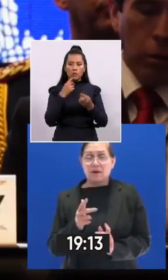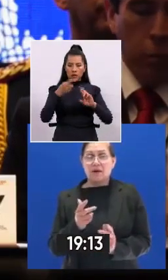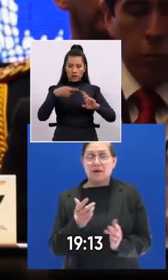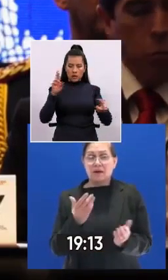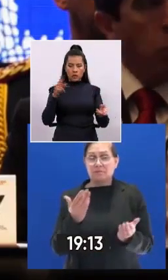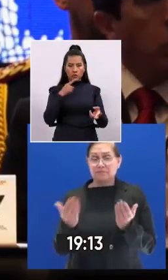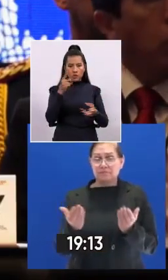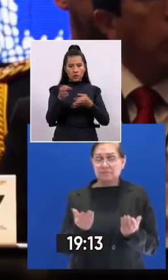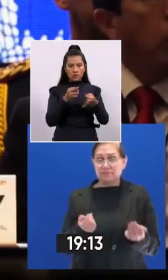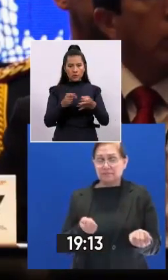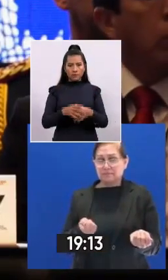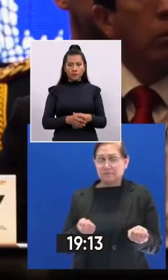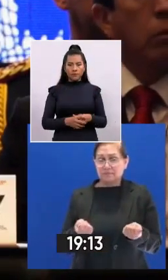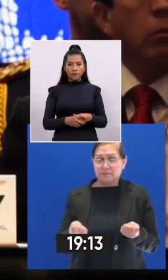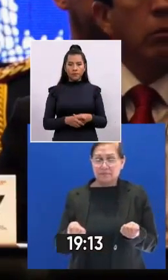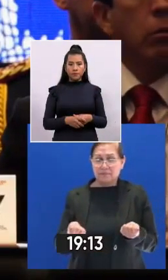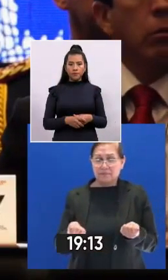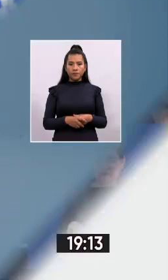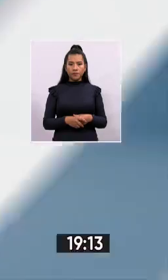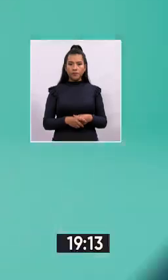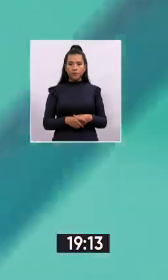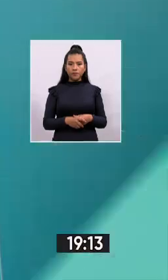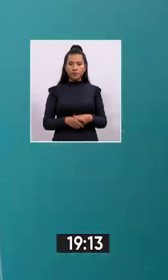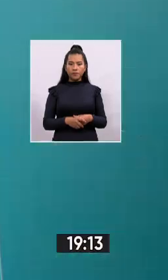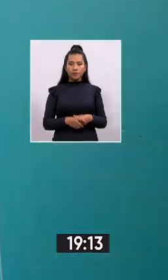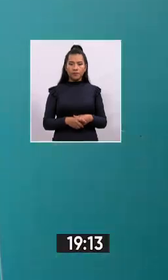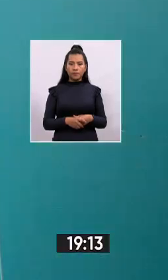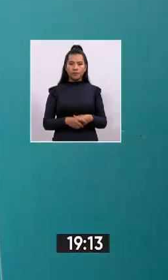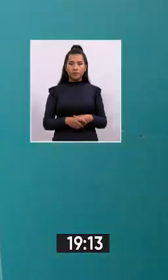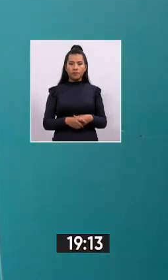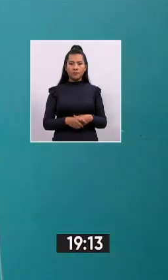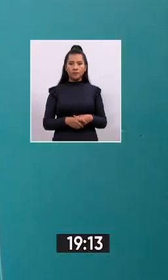resaltó. Y el presidente